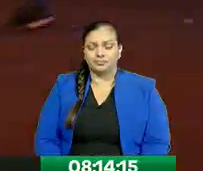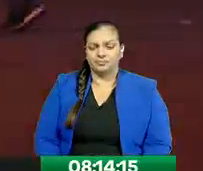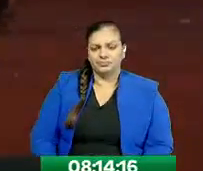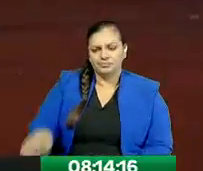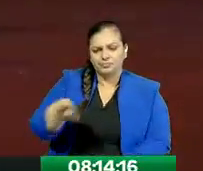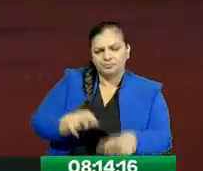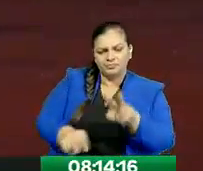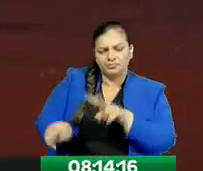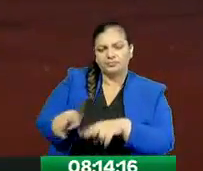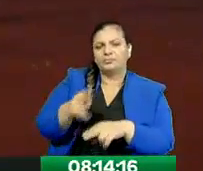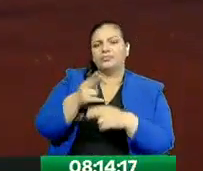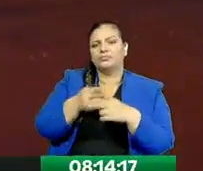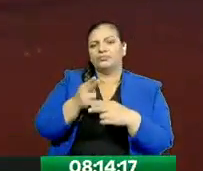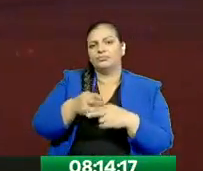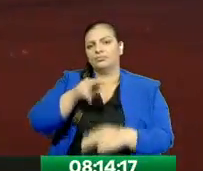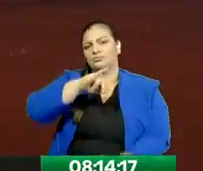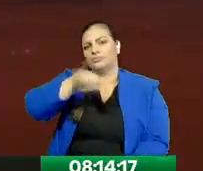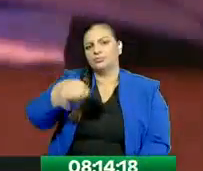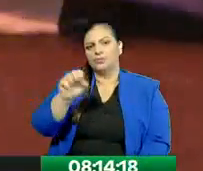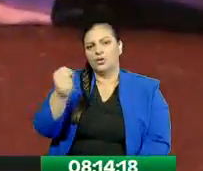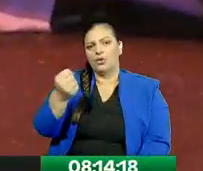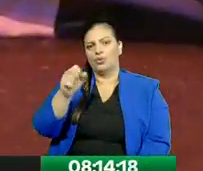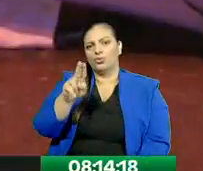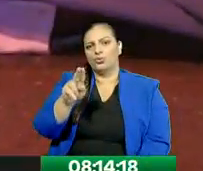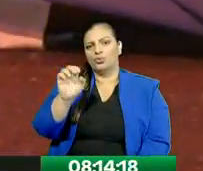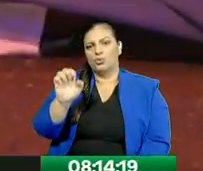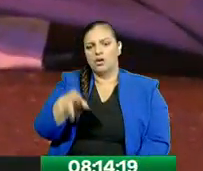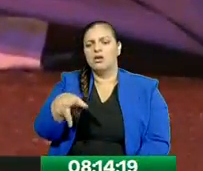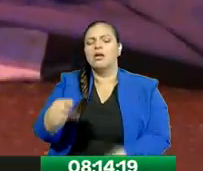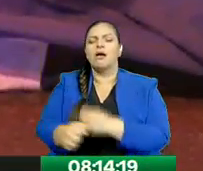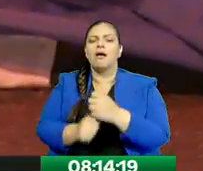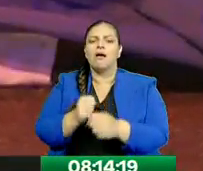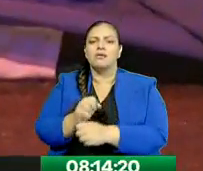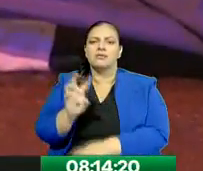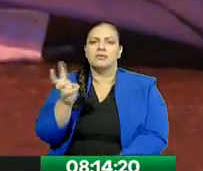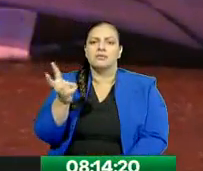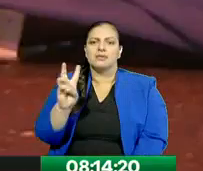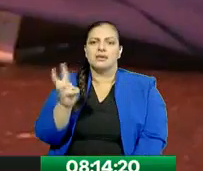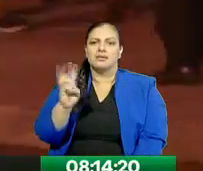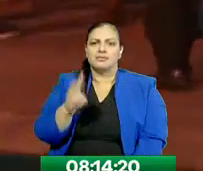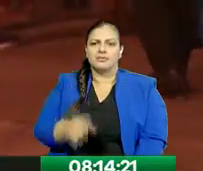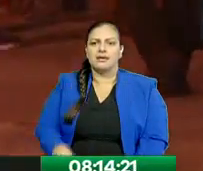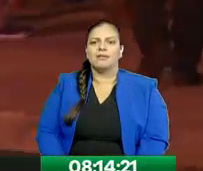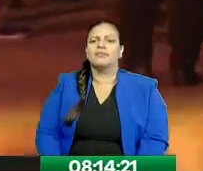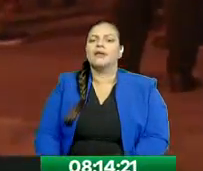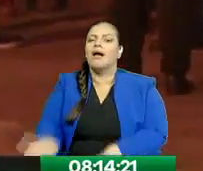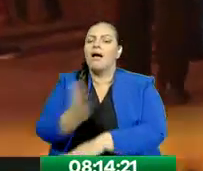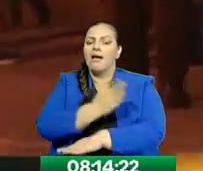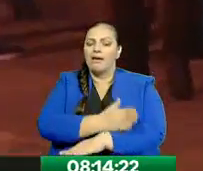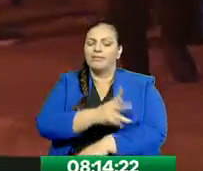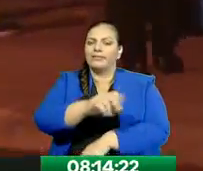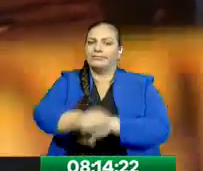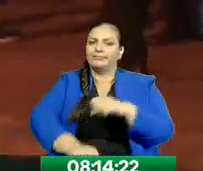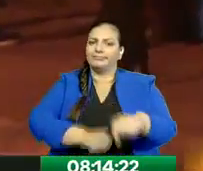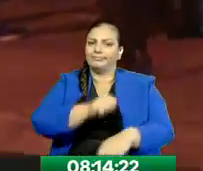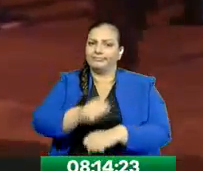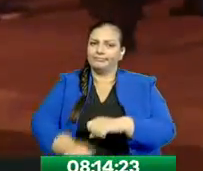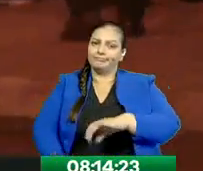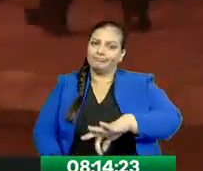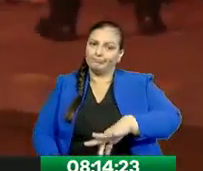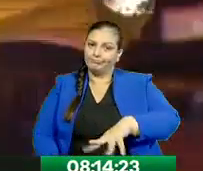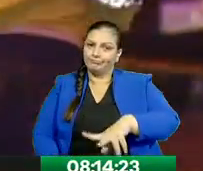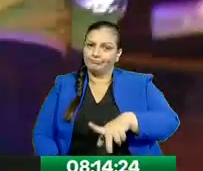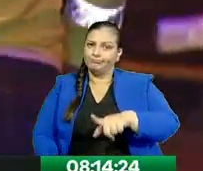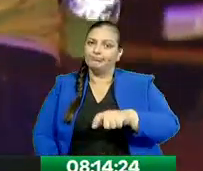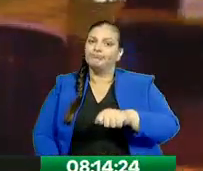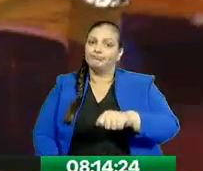como Josué Jair, de 16 años. Minutos antes habría sido interceptado por una persona en el sector conocido como Barrio